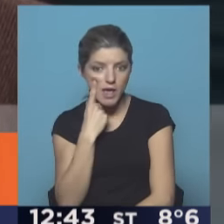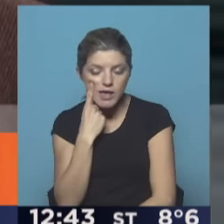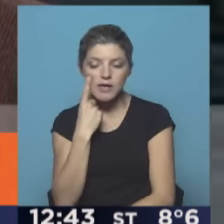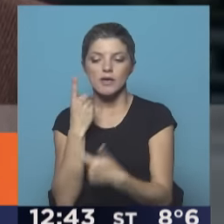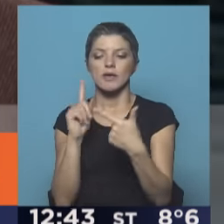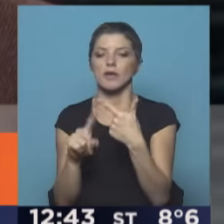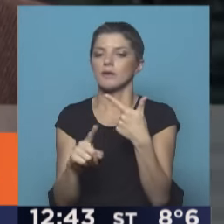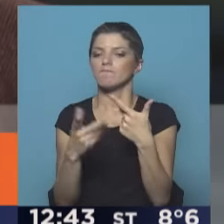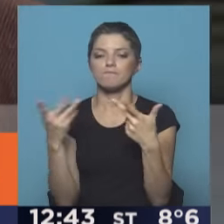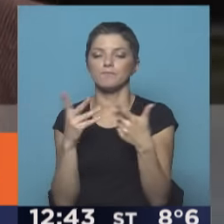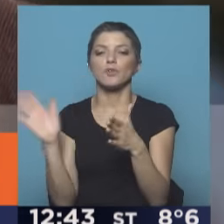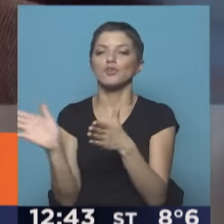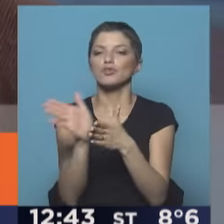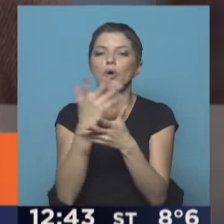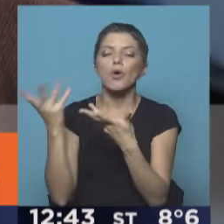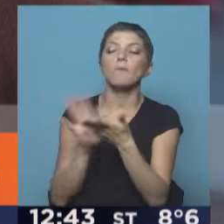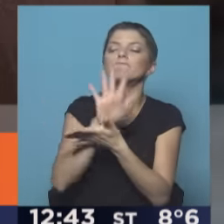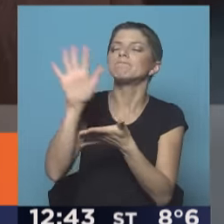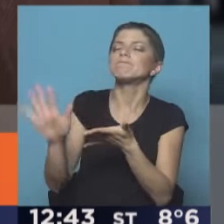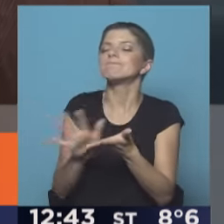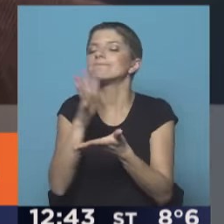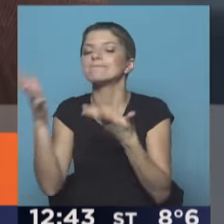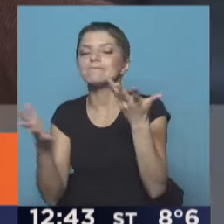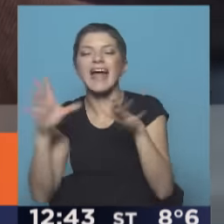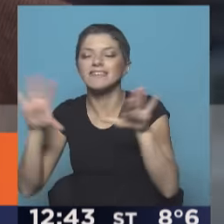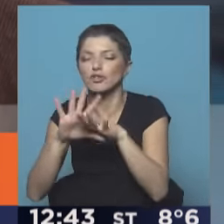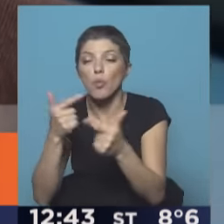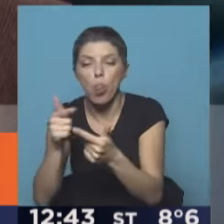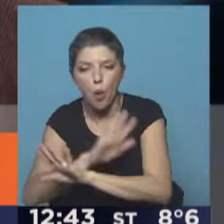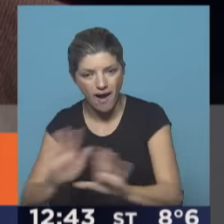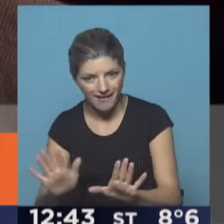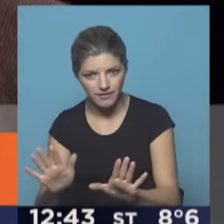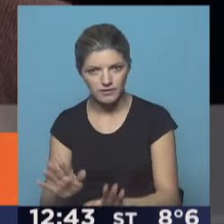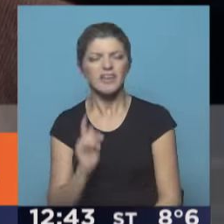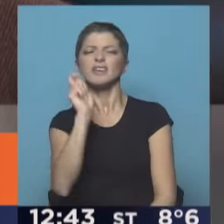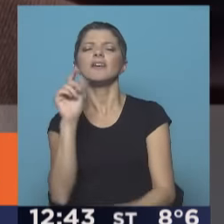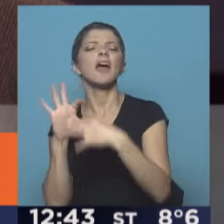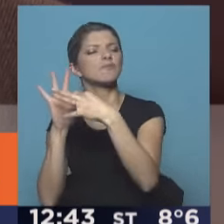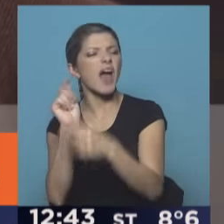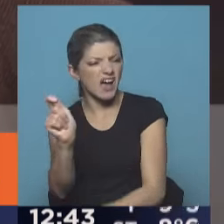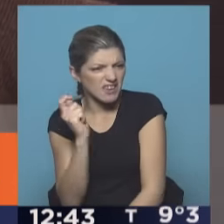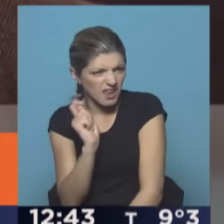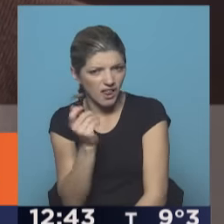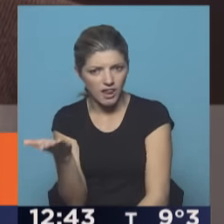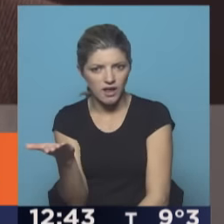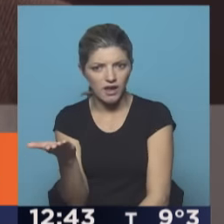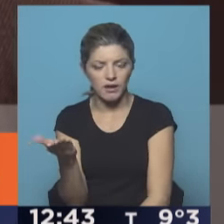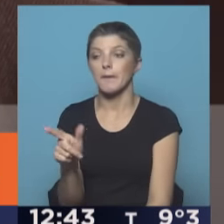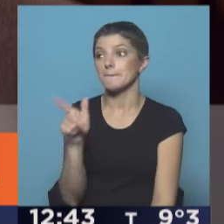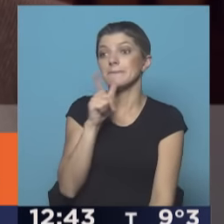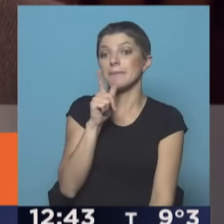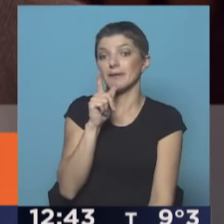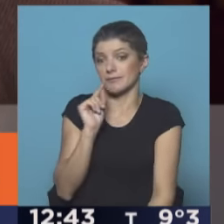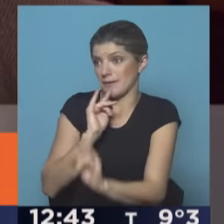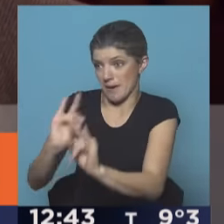eh Todo queda en una nebulosa Lo cierto es es A quién responde así eh exactamente Me parece que responde a